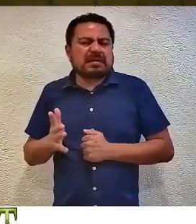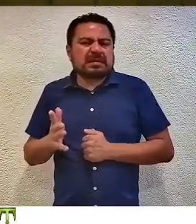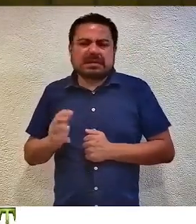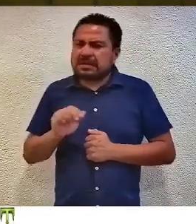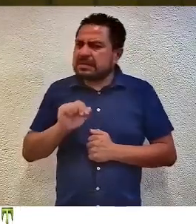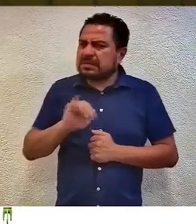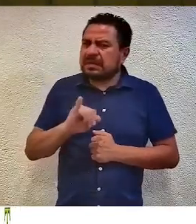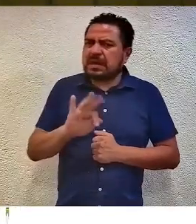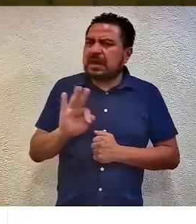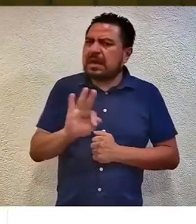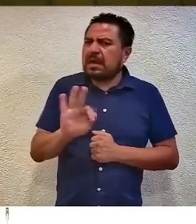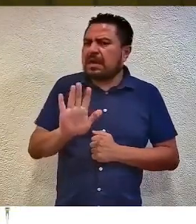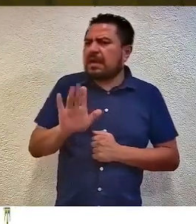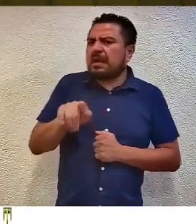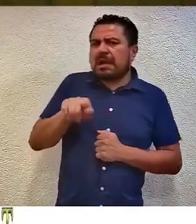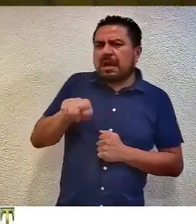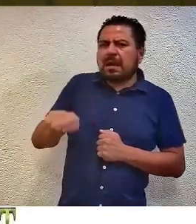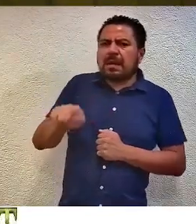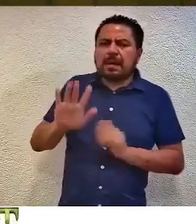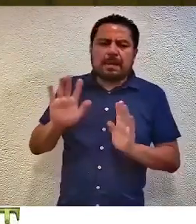Siendo ya, deja de ser